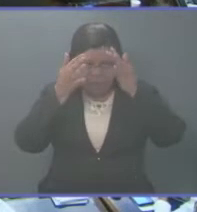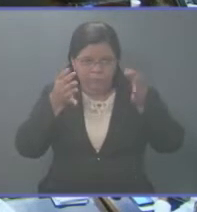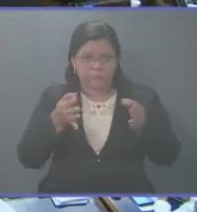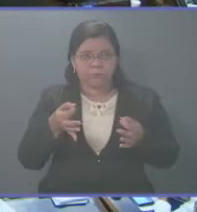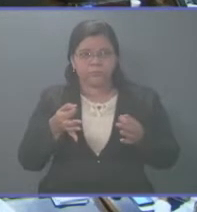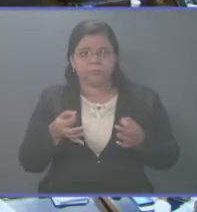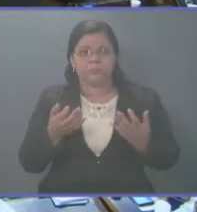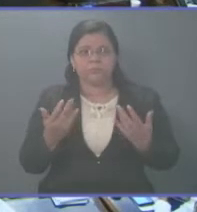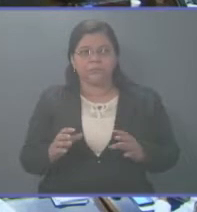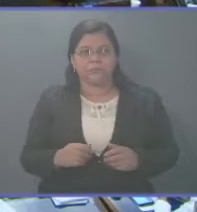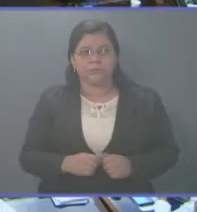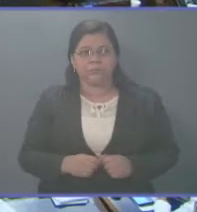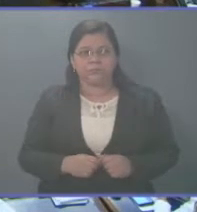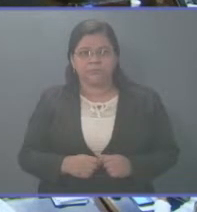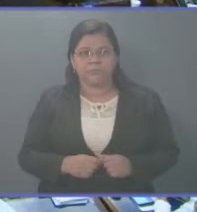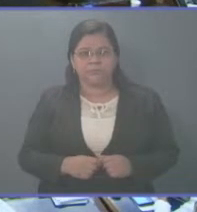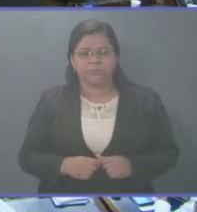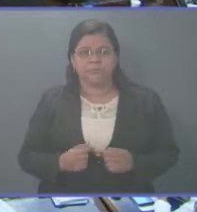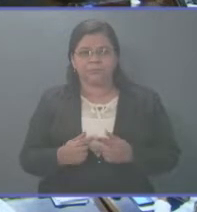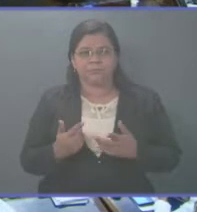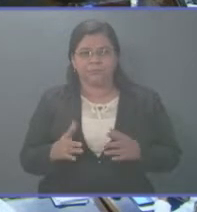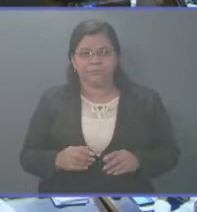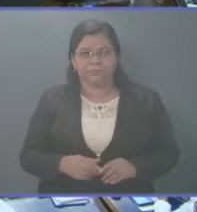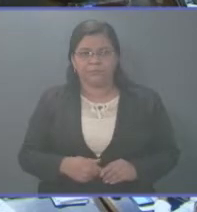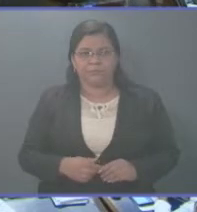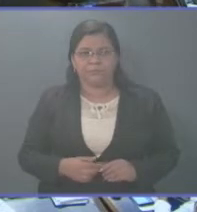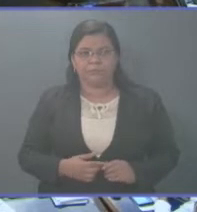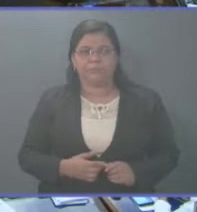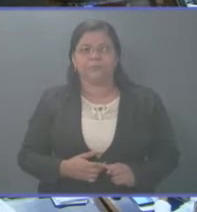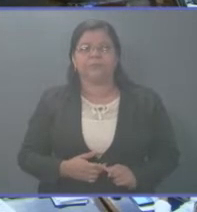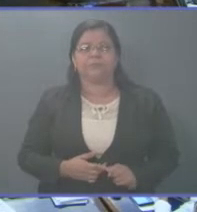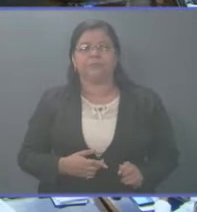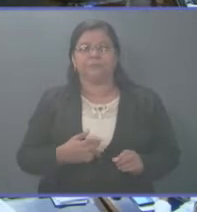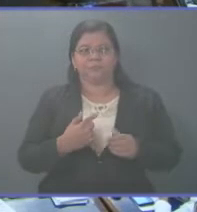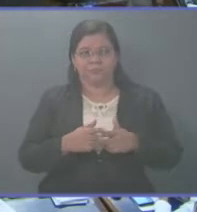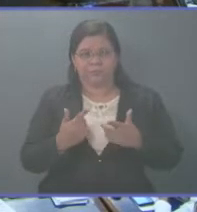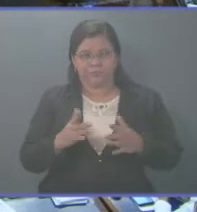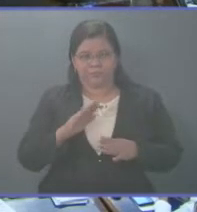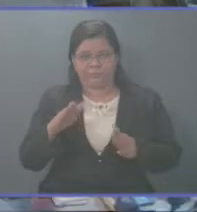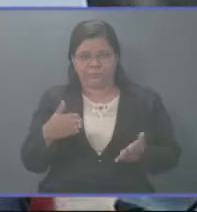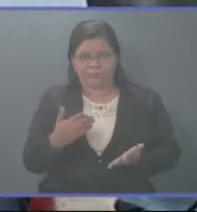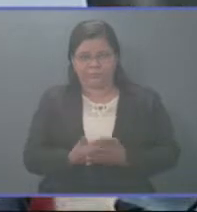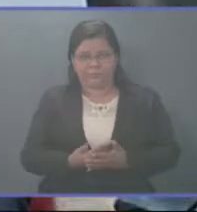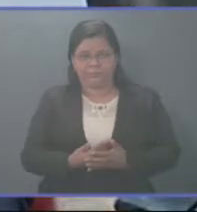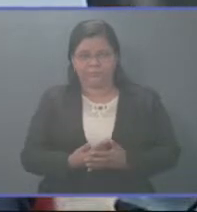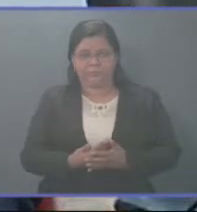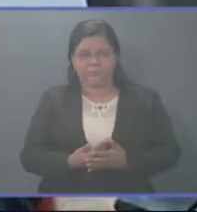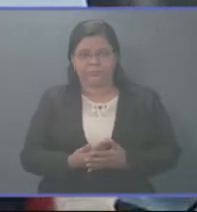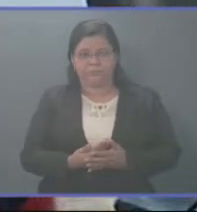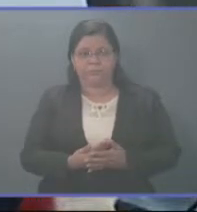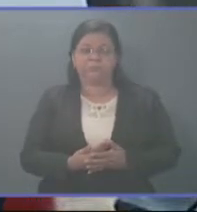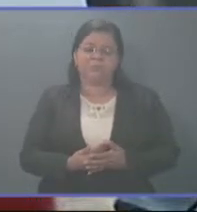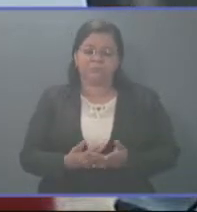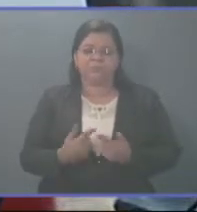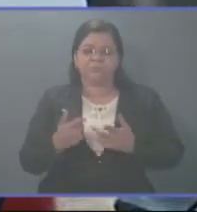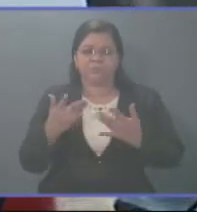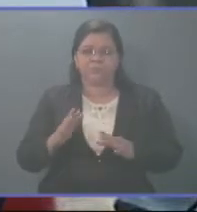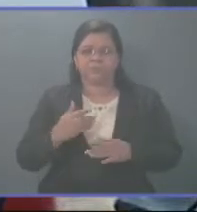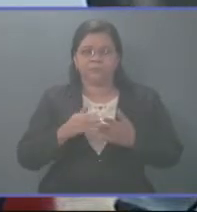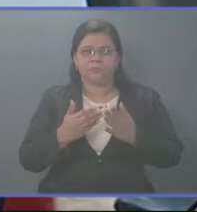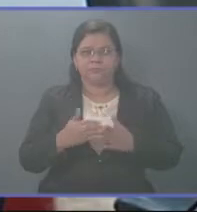tomar la Asamblea Legislativa en el tema de la compensación económica para los